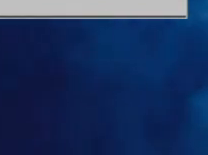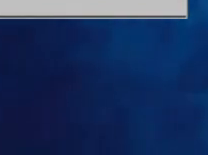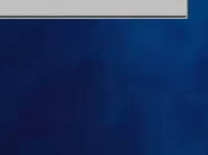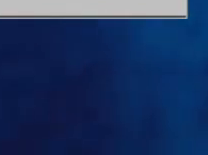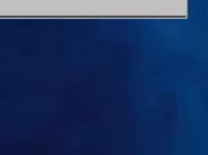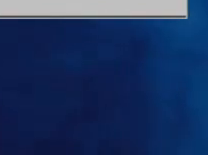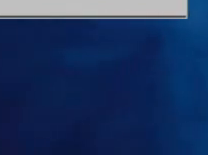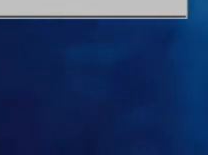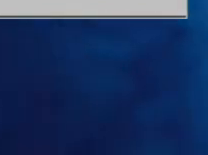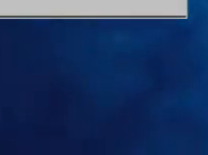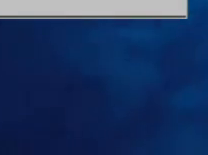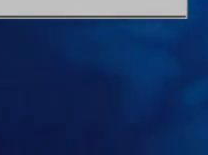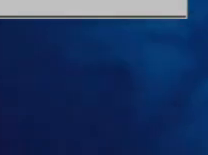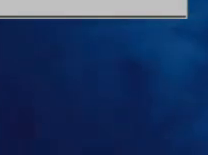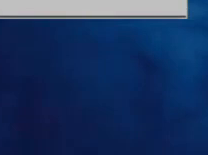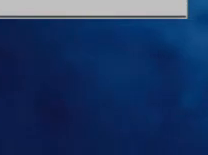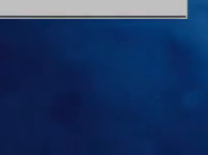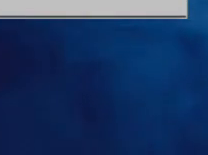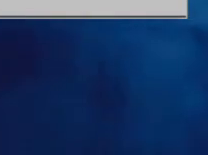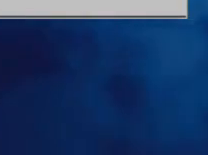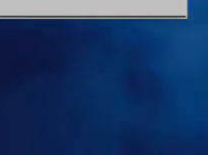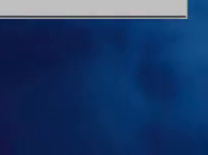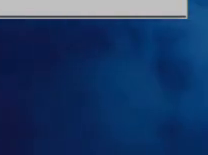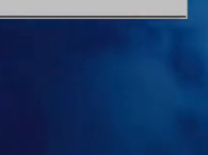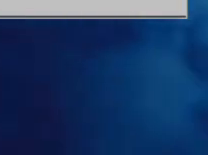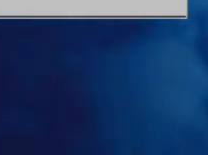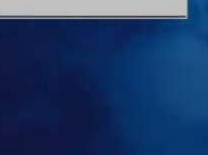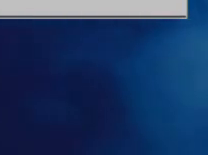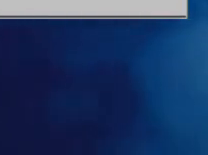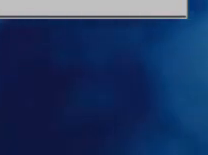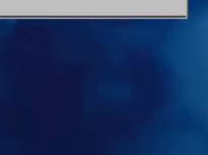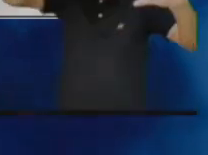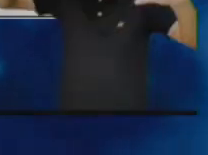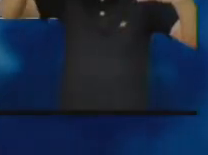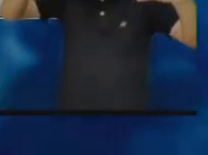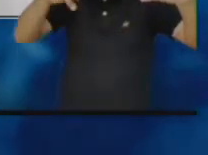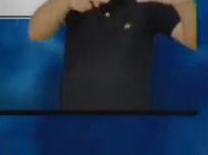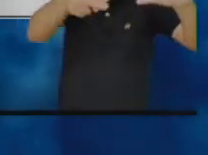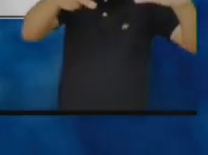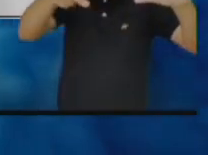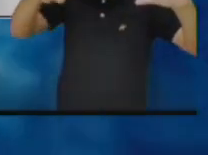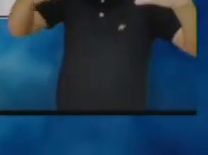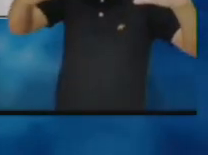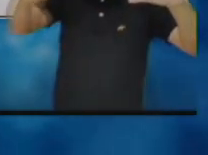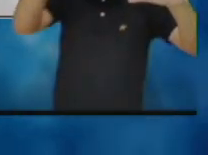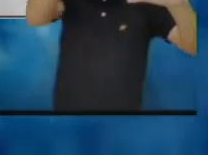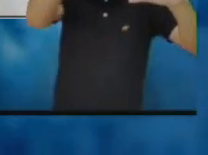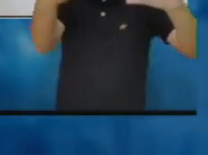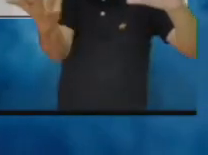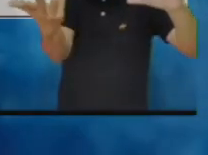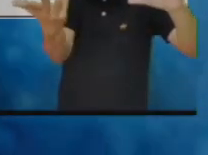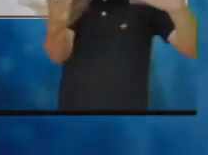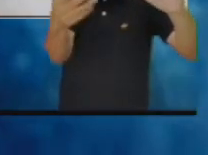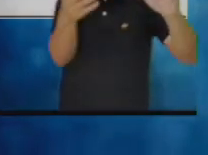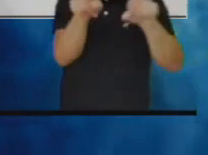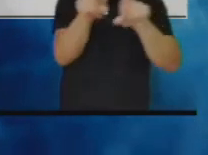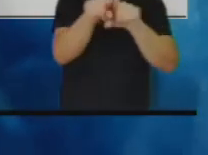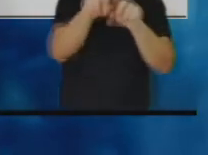no es muy conocido por las personas, por ejemplo, pero es importante. De hecho, es muy importante, casi imposible